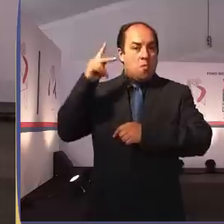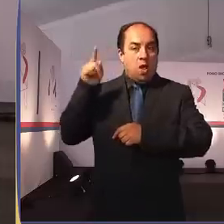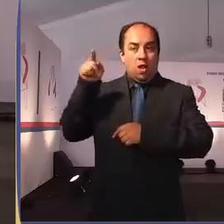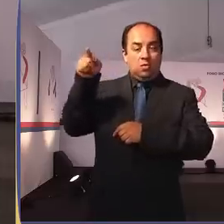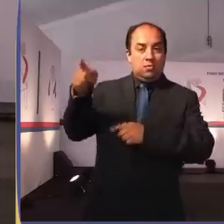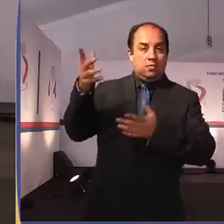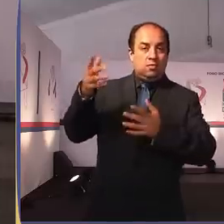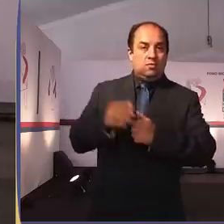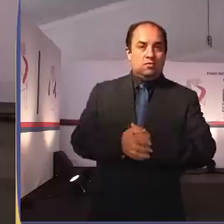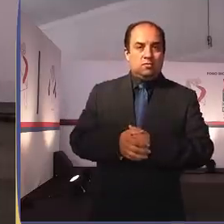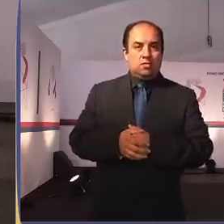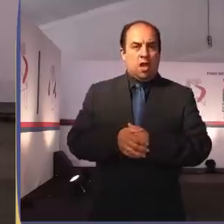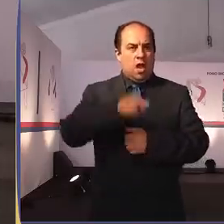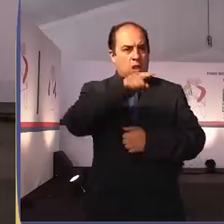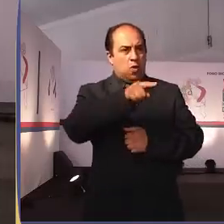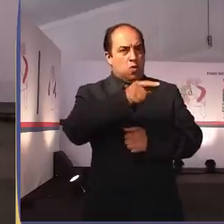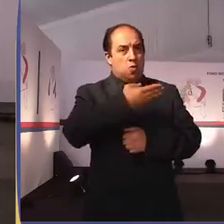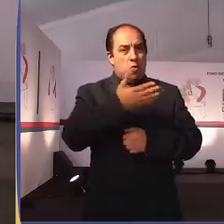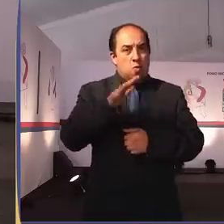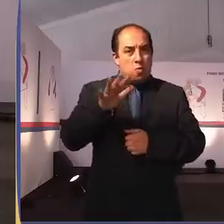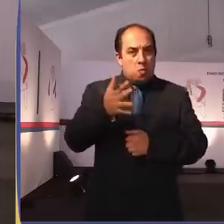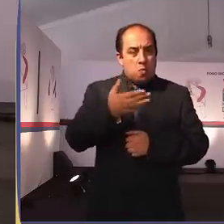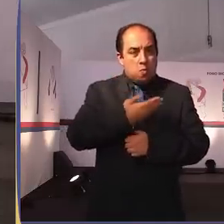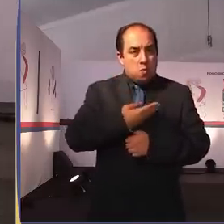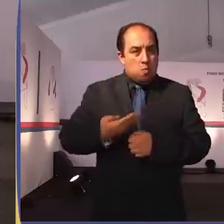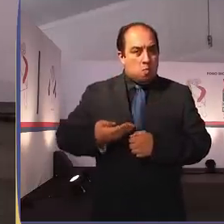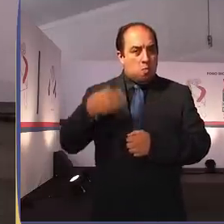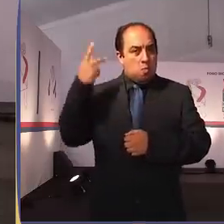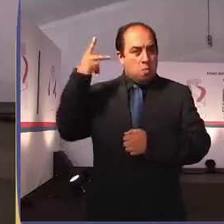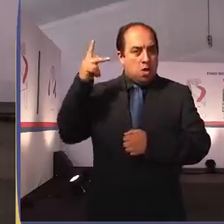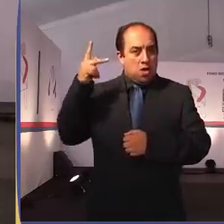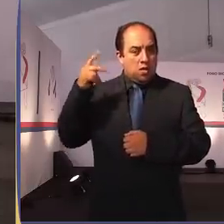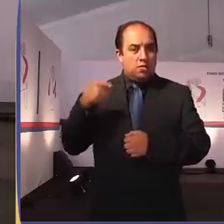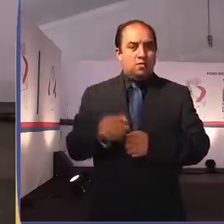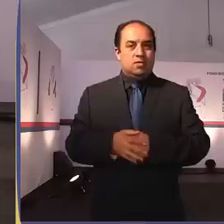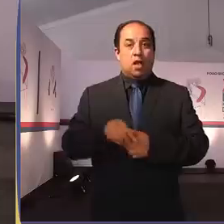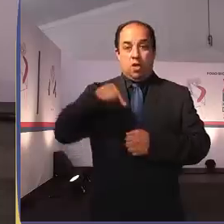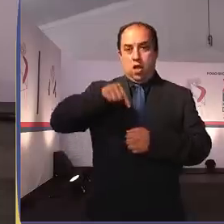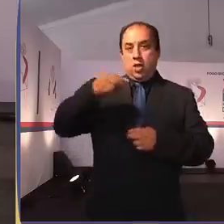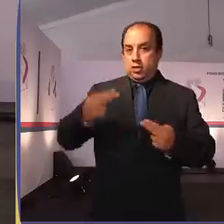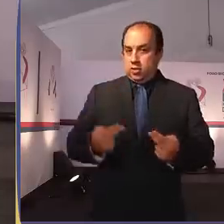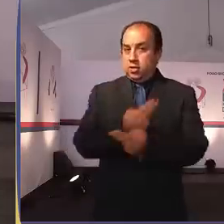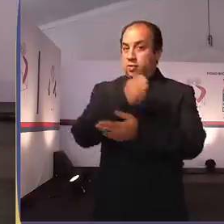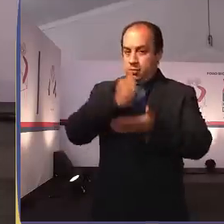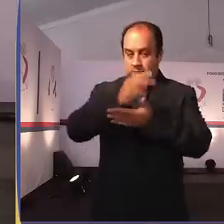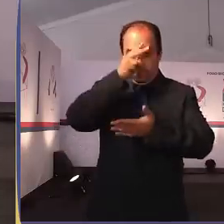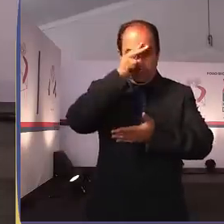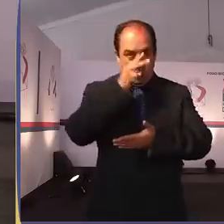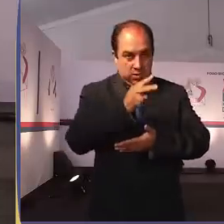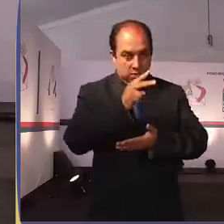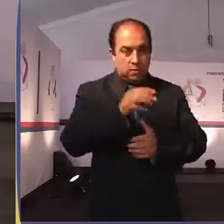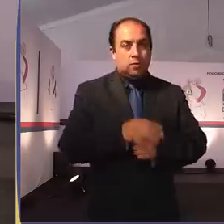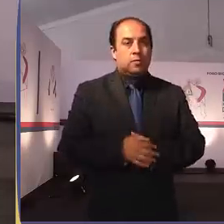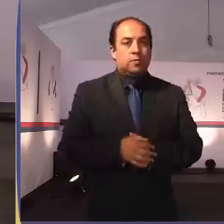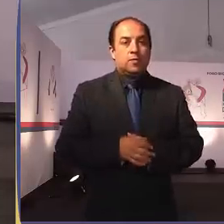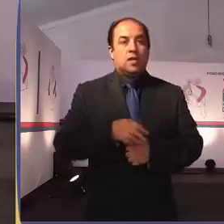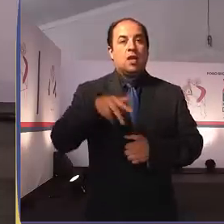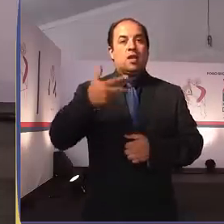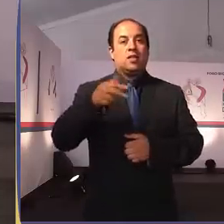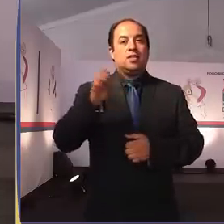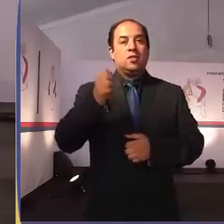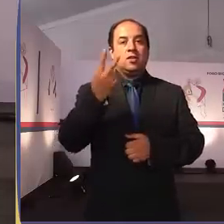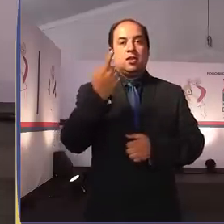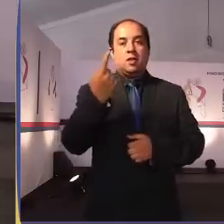Tú eres medio poblana. No. Soy de aquí, ¿eh? Eres chilanga. Nacida en la Ciudad de México. El 13